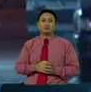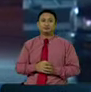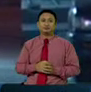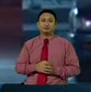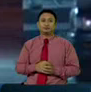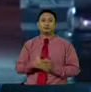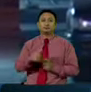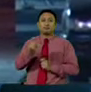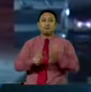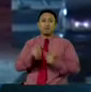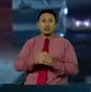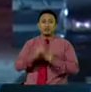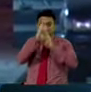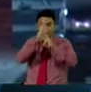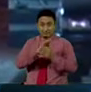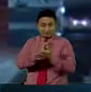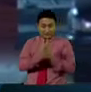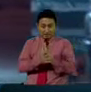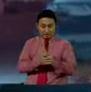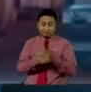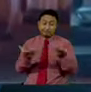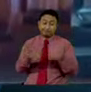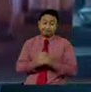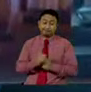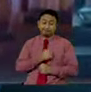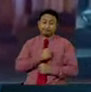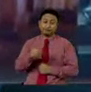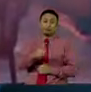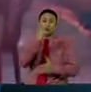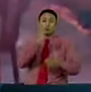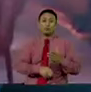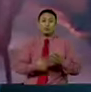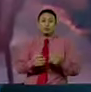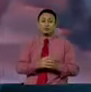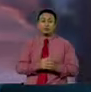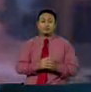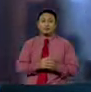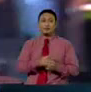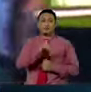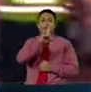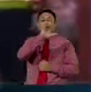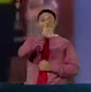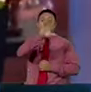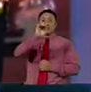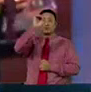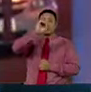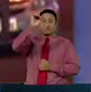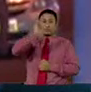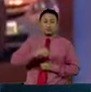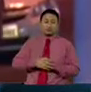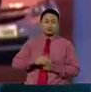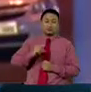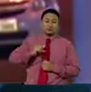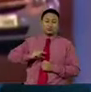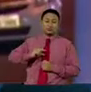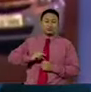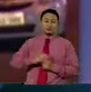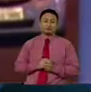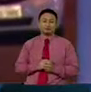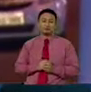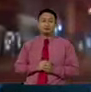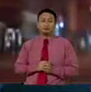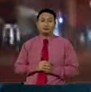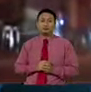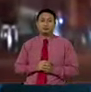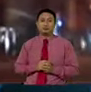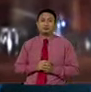Quienes infrinjan esta norma serán sujetos a una multa equivalente al 50% de la remuneración básica